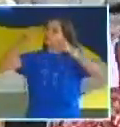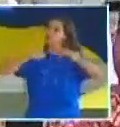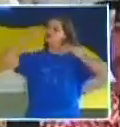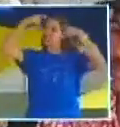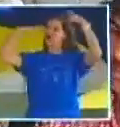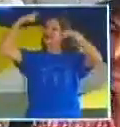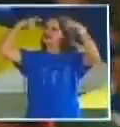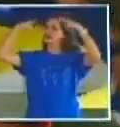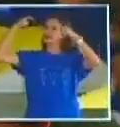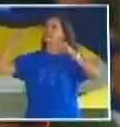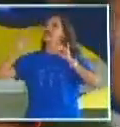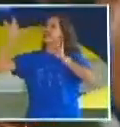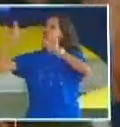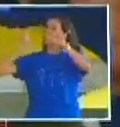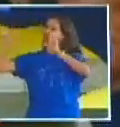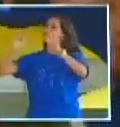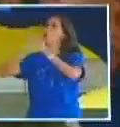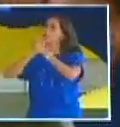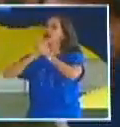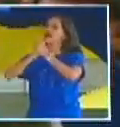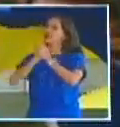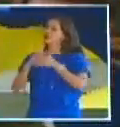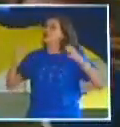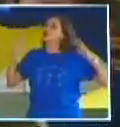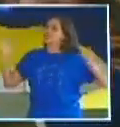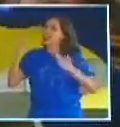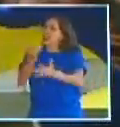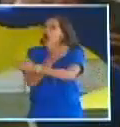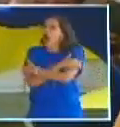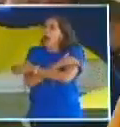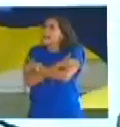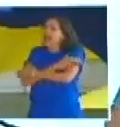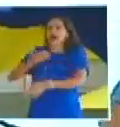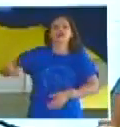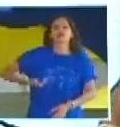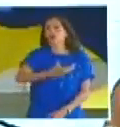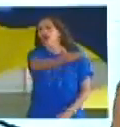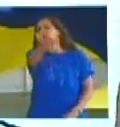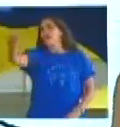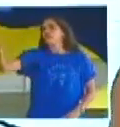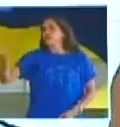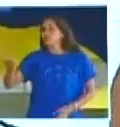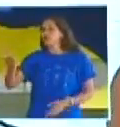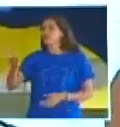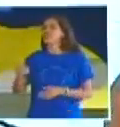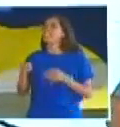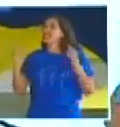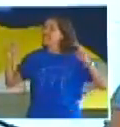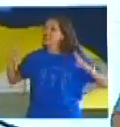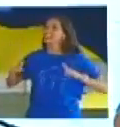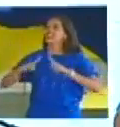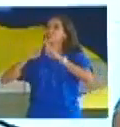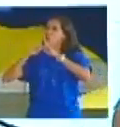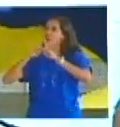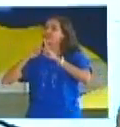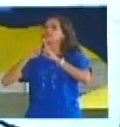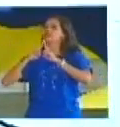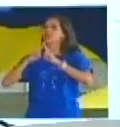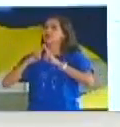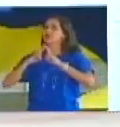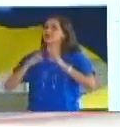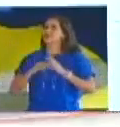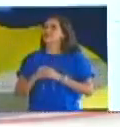Bueno, queridos compatriotas, un gran abrazo a todos y a todas. Este encuentro